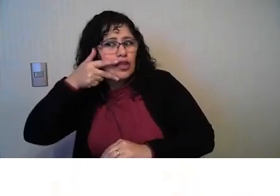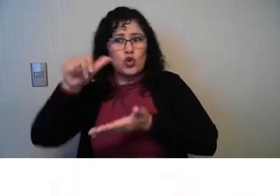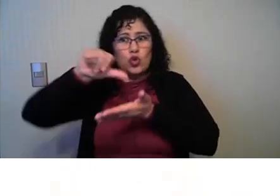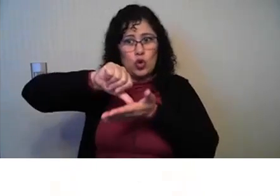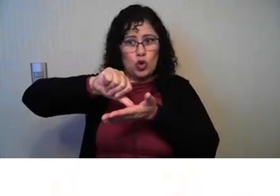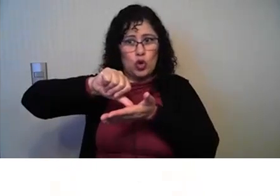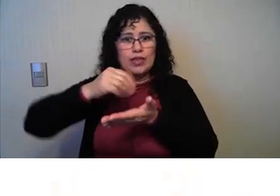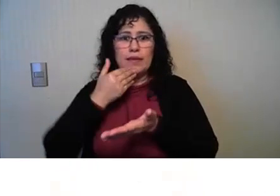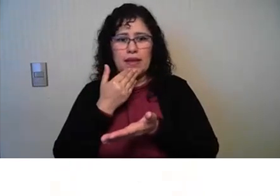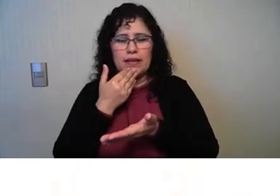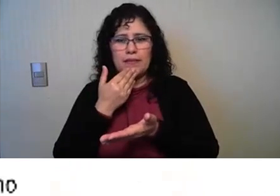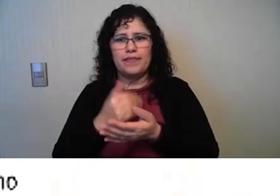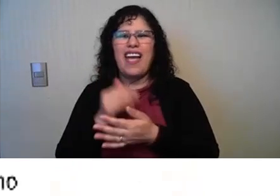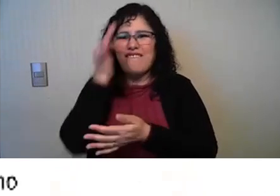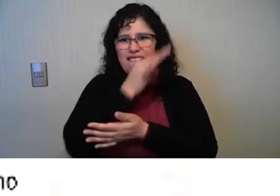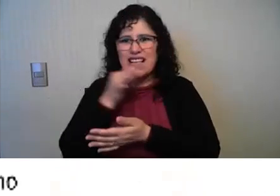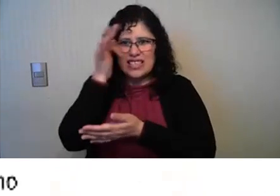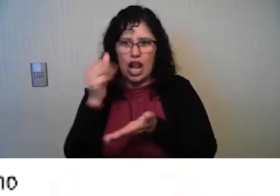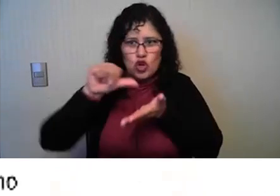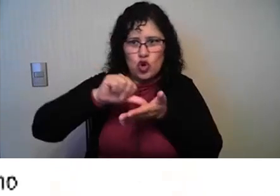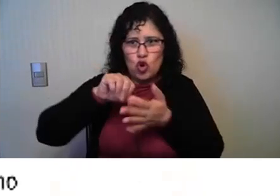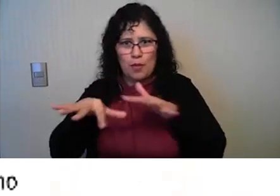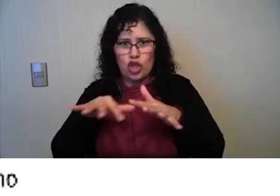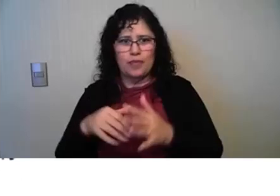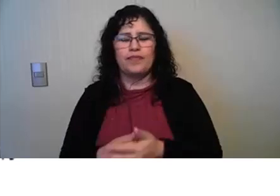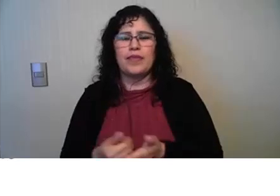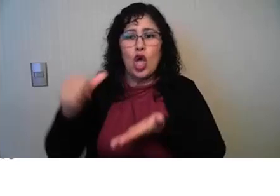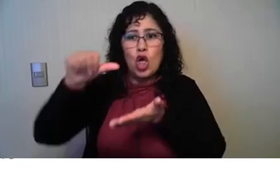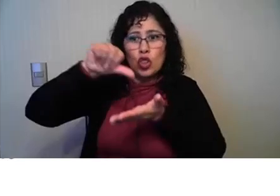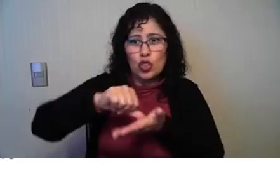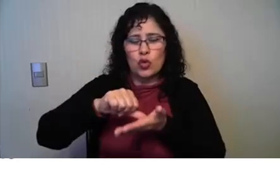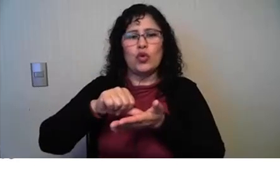núcleo motor del facial, núcleo motor del abducen.